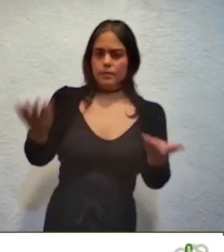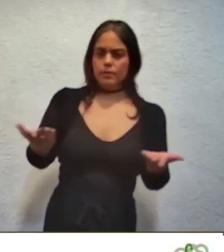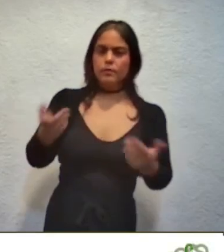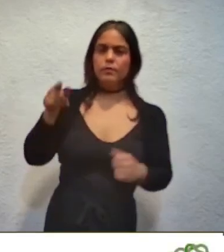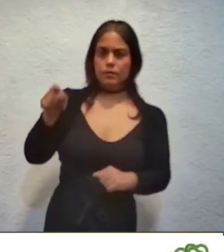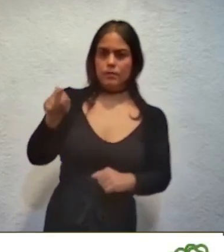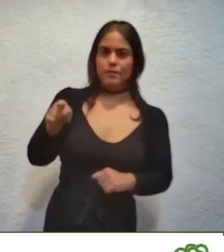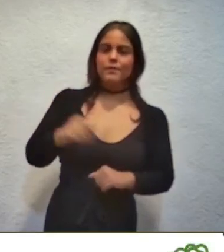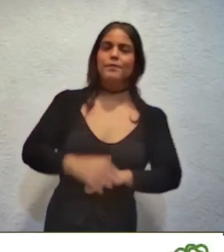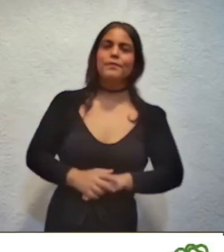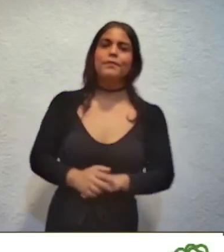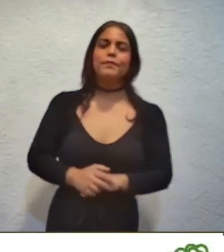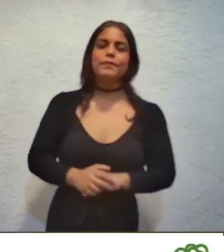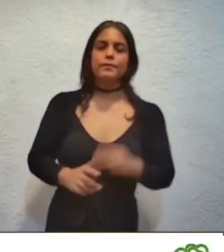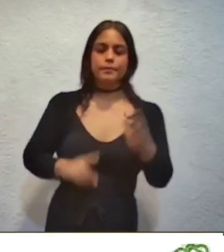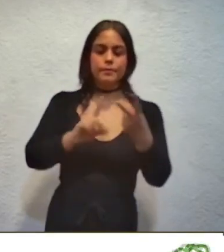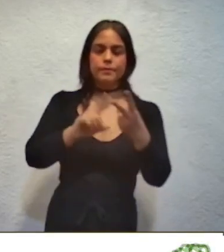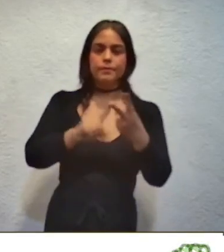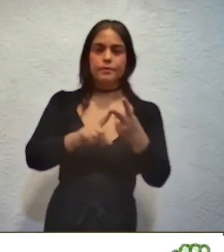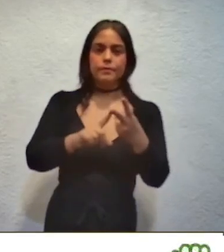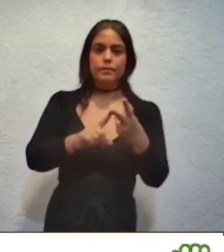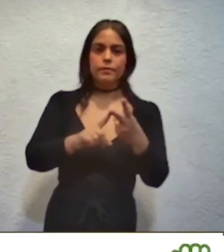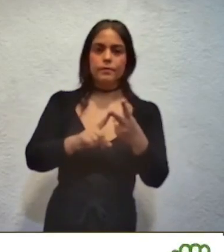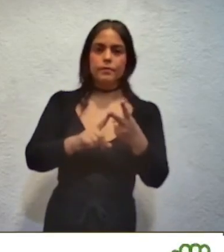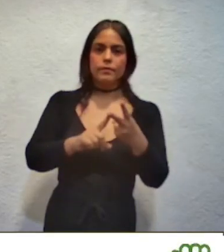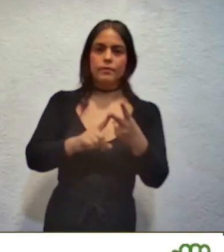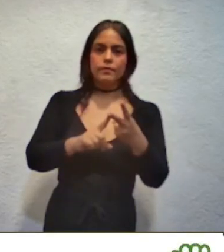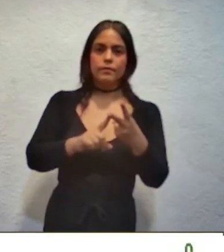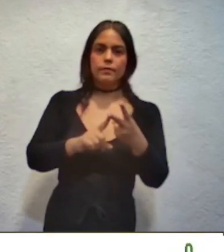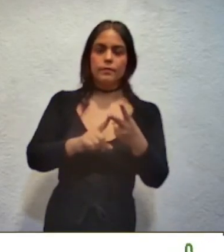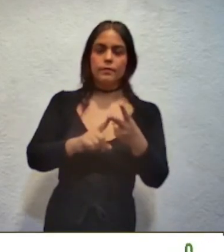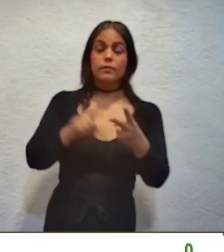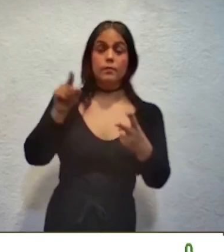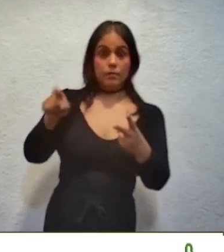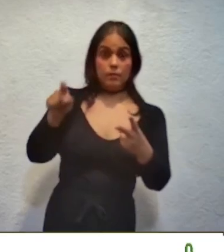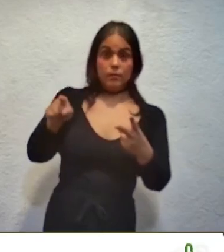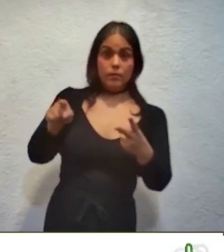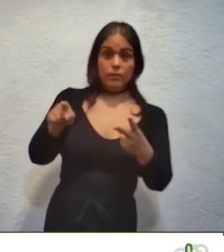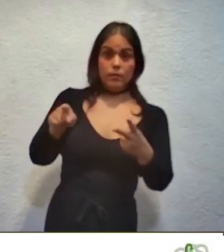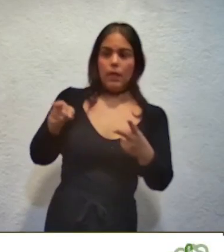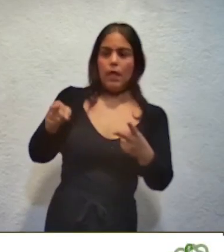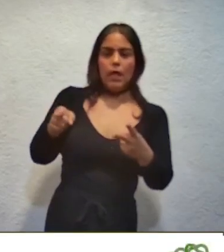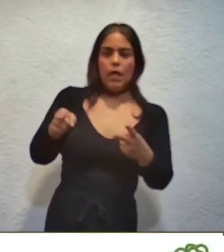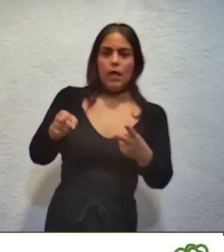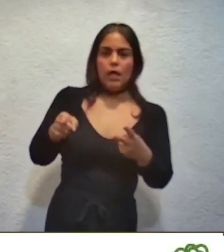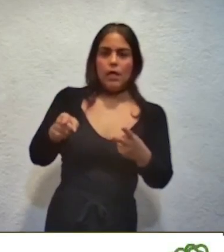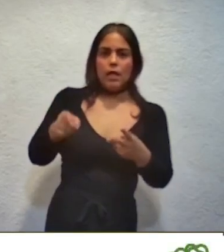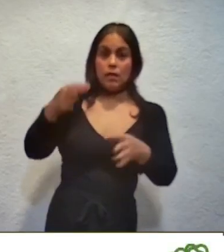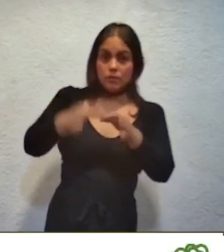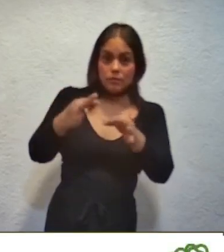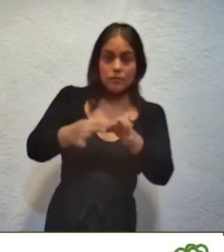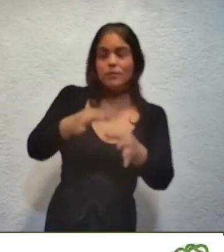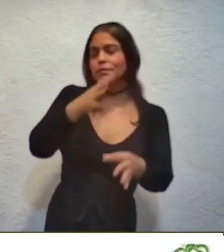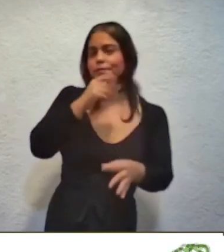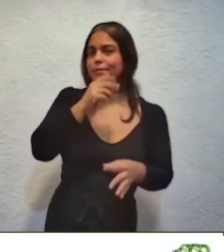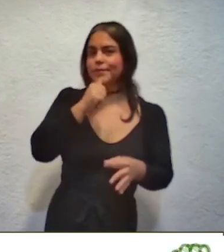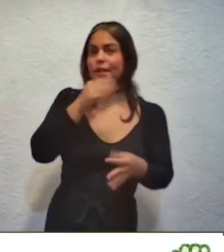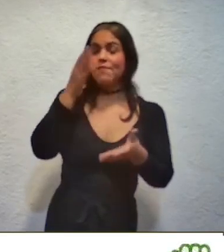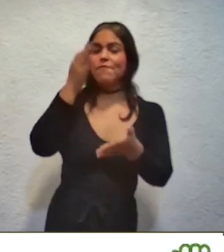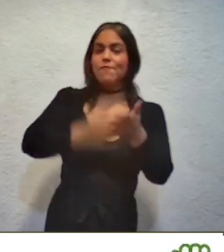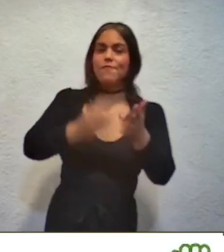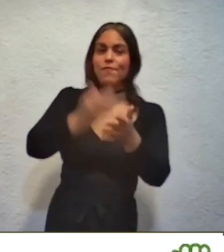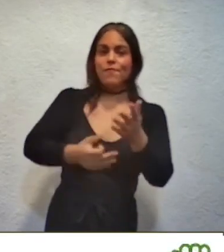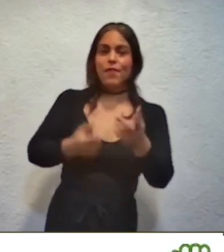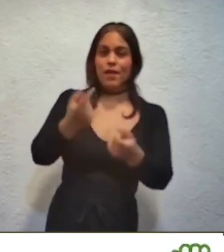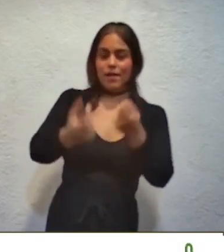de la actora. 2. Ante el incumplimiento de la responsable se le efectuaron diversos requerimientos. Sin